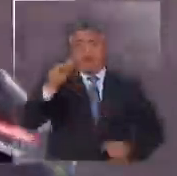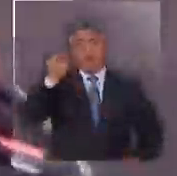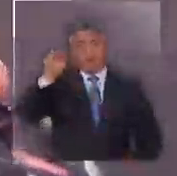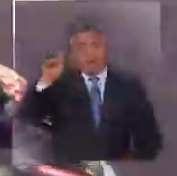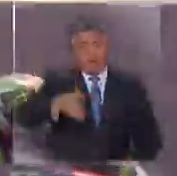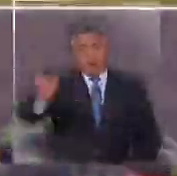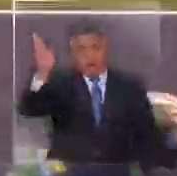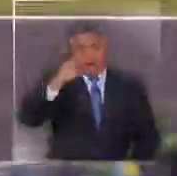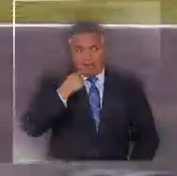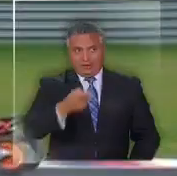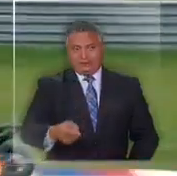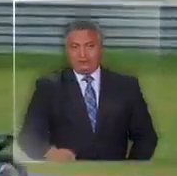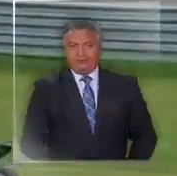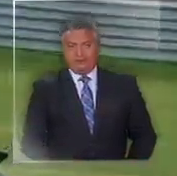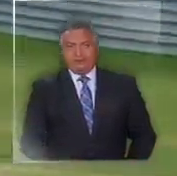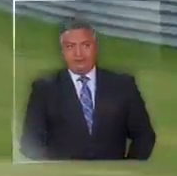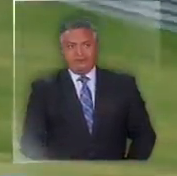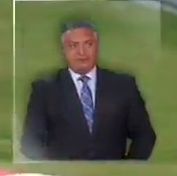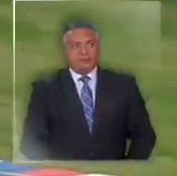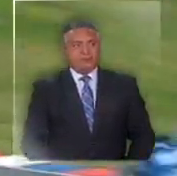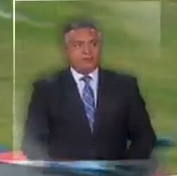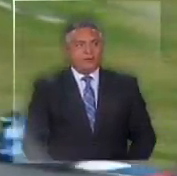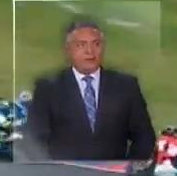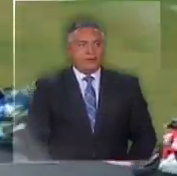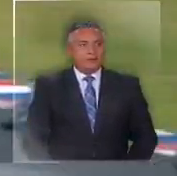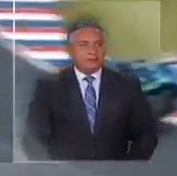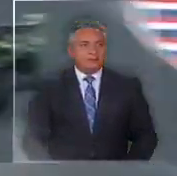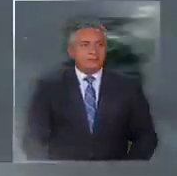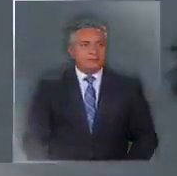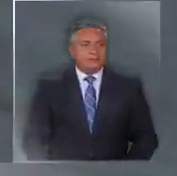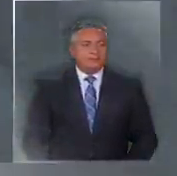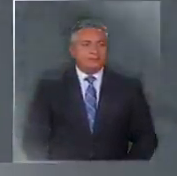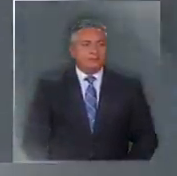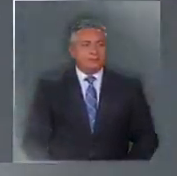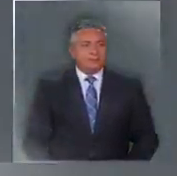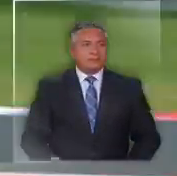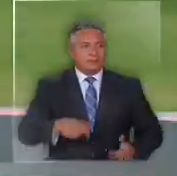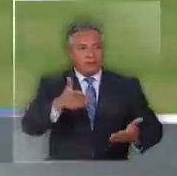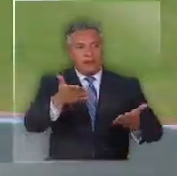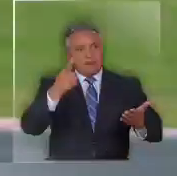Una de las carreras más polémicas y emocionantes de los últimos tiempos. Una que